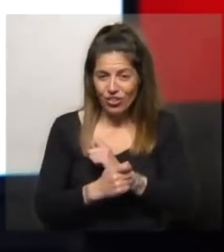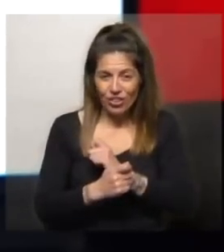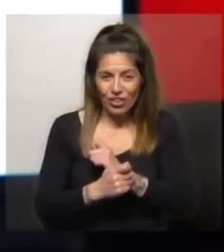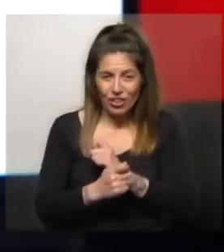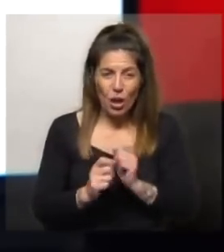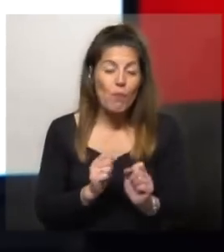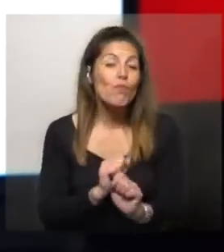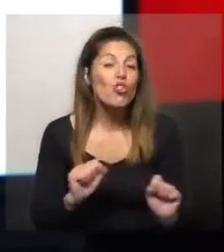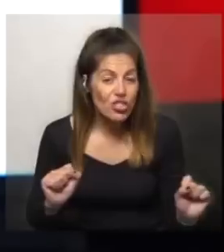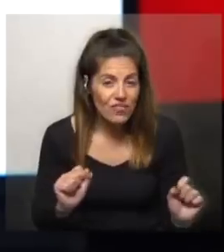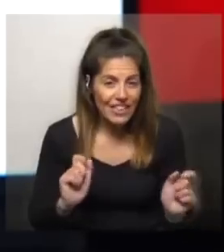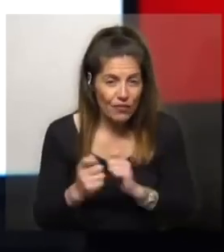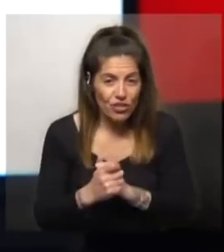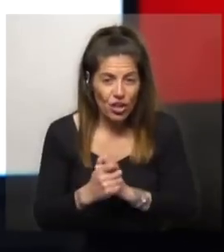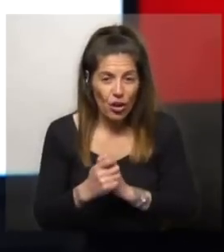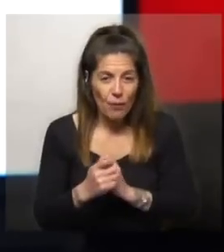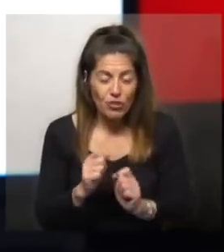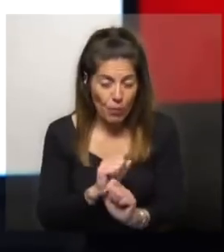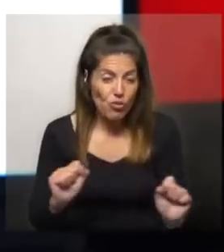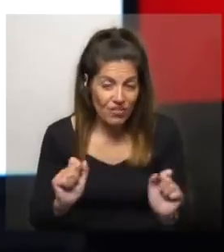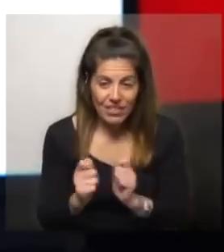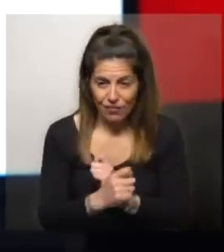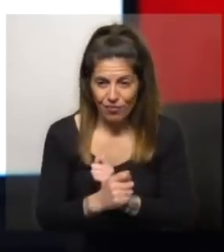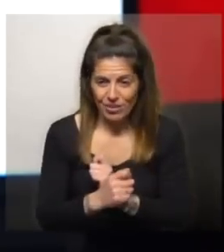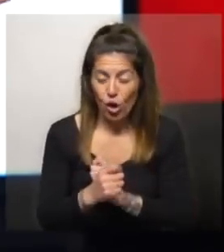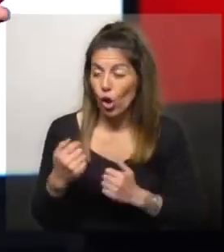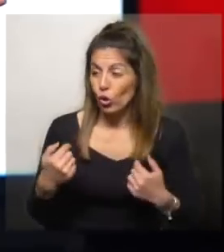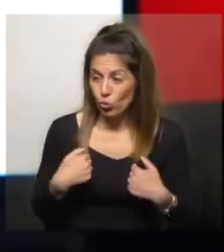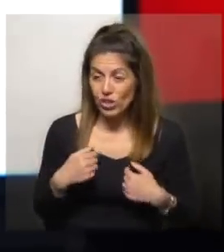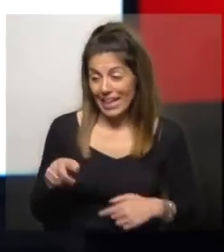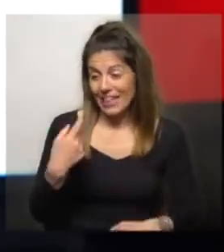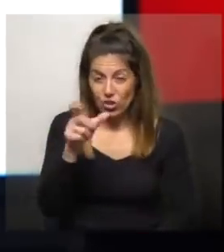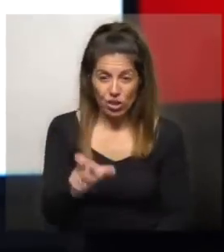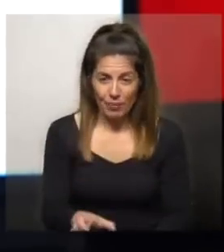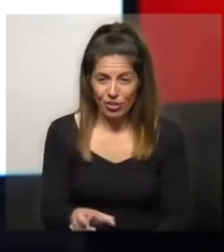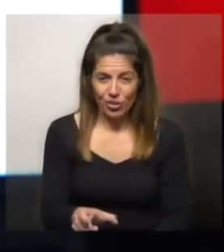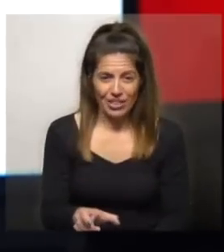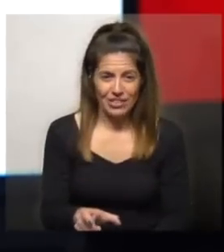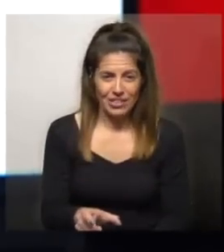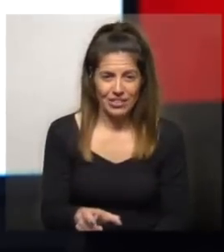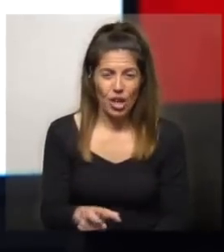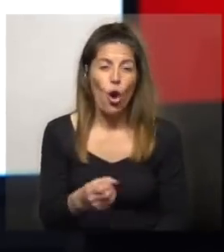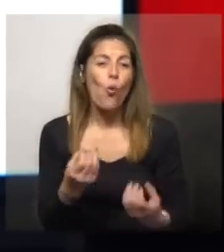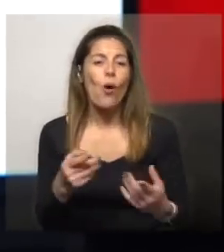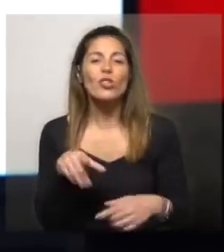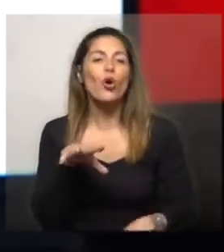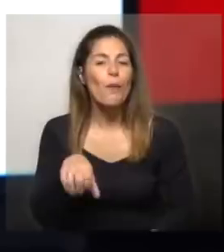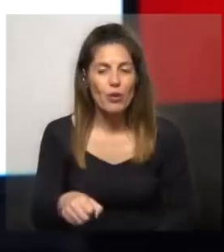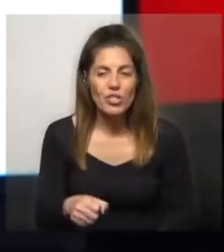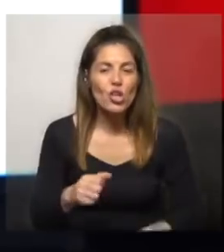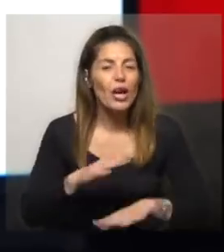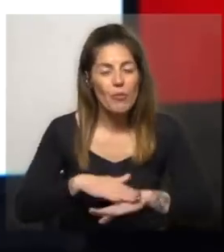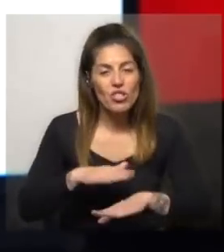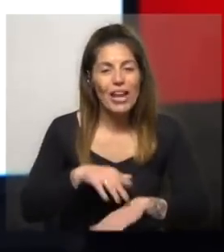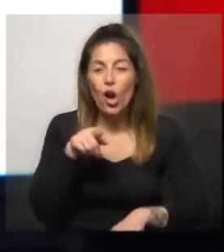es potencial pero es una potencial transformación tuya y de los demás Entonces cuál es tu compromiso y tu responsabilidad